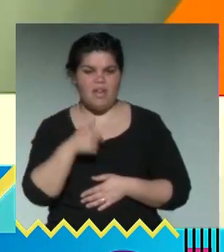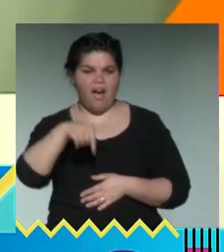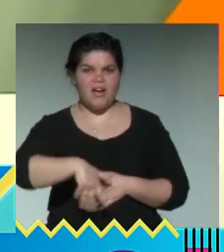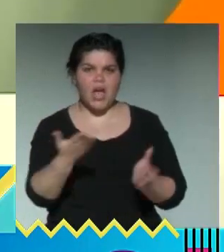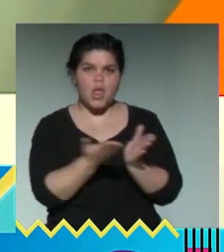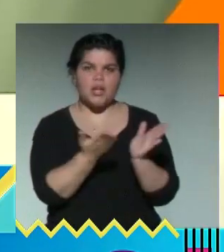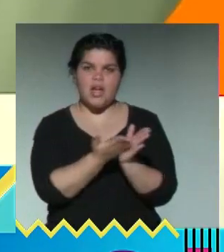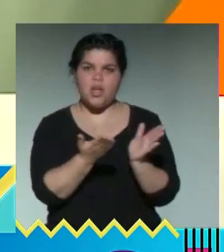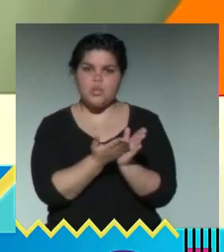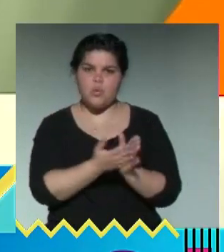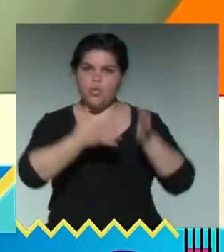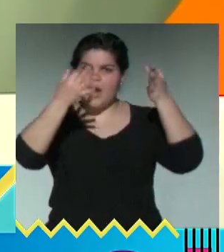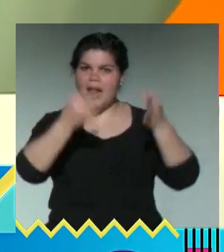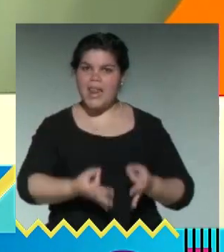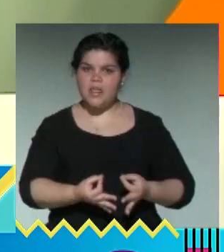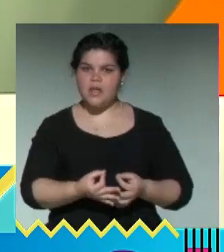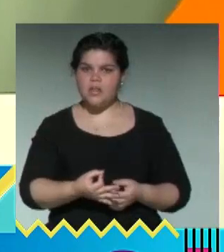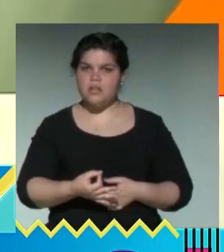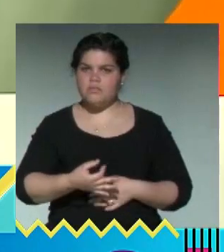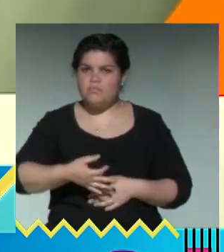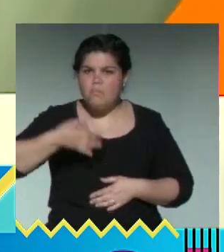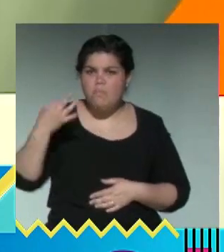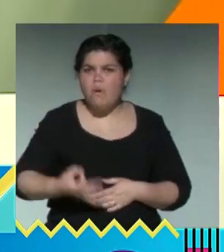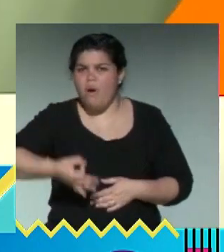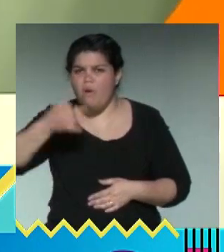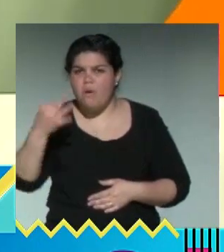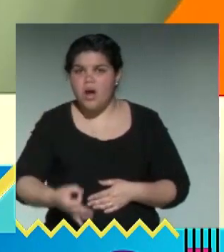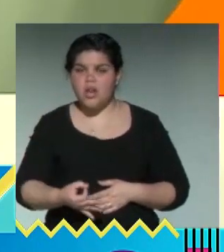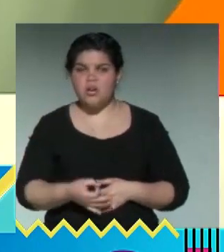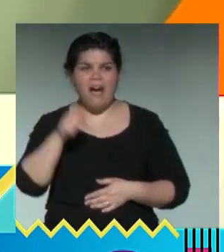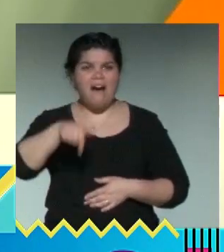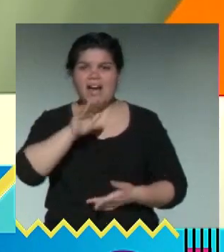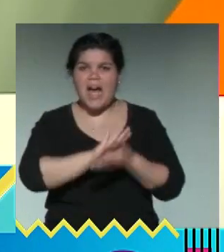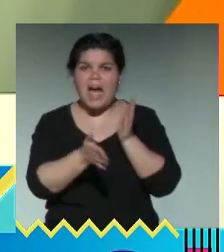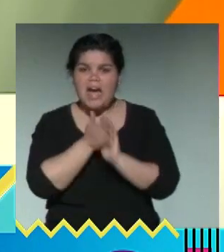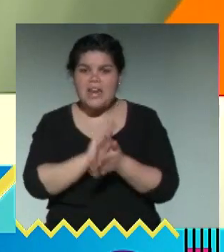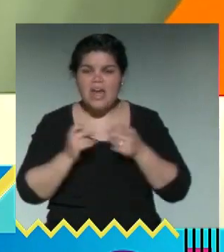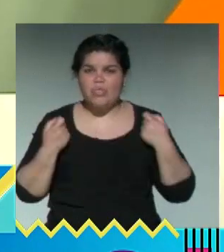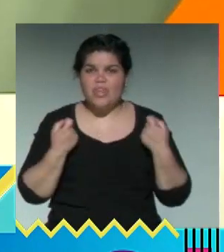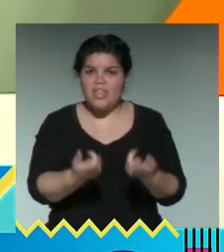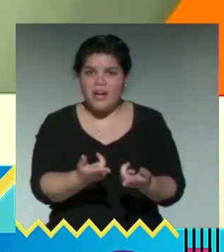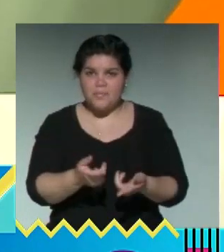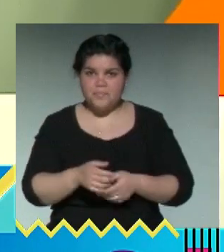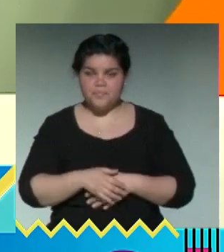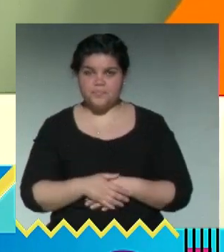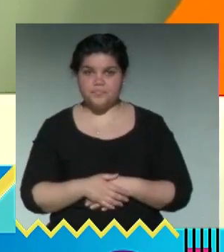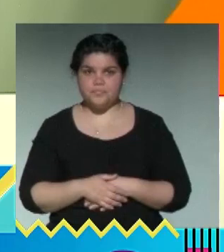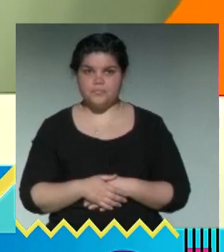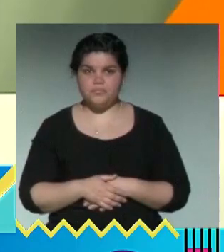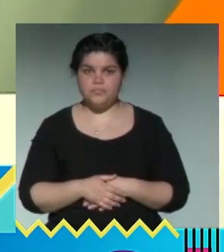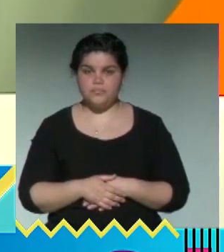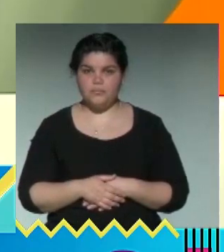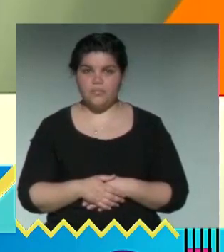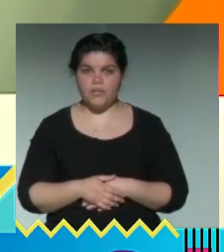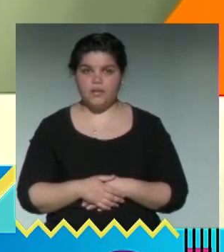están dando es realmente muy bueno y es gratuito. Y de alguna forma uno,